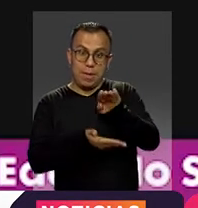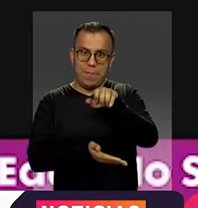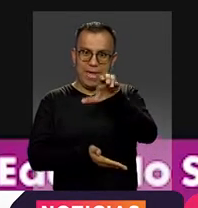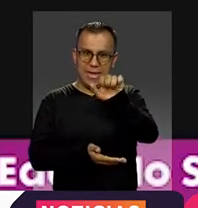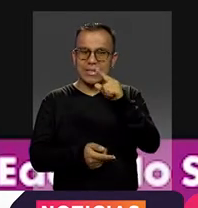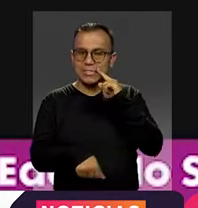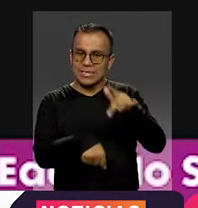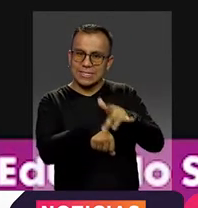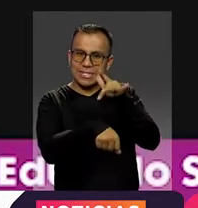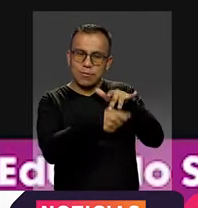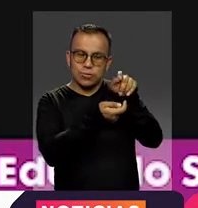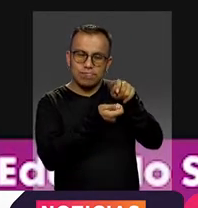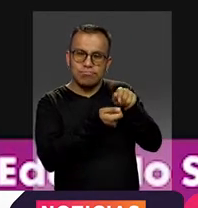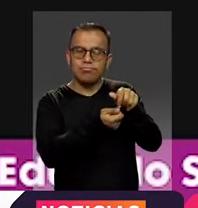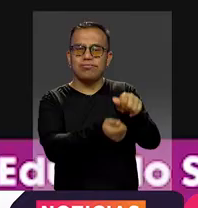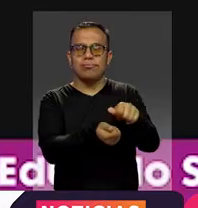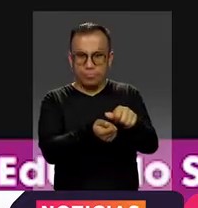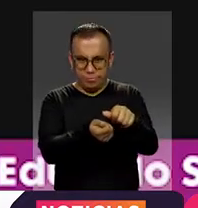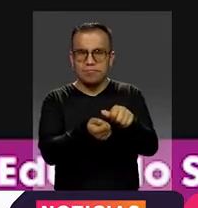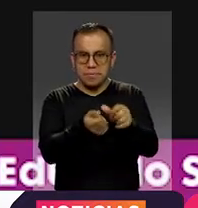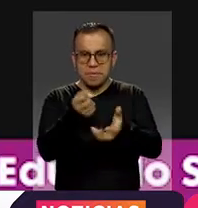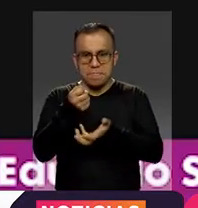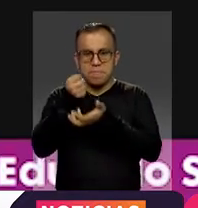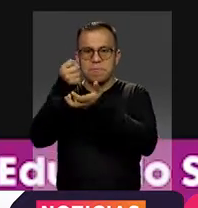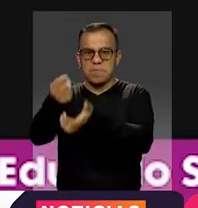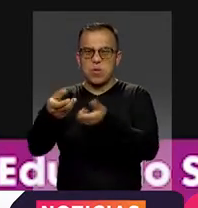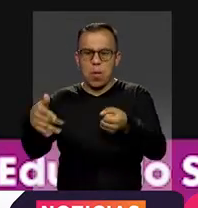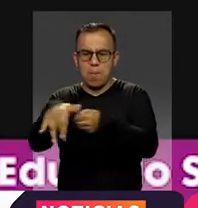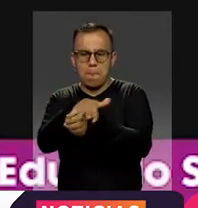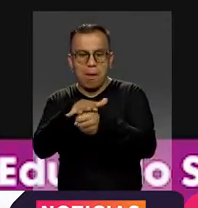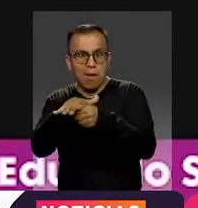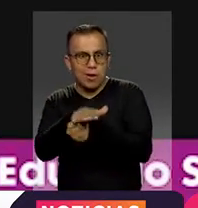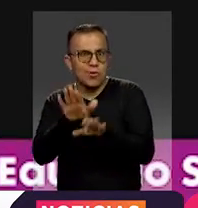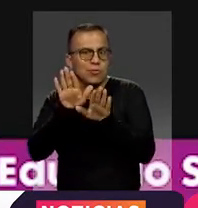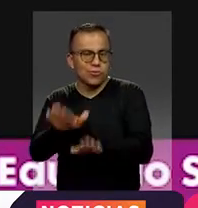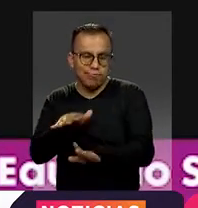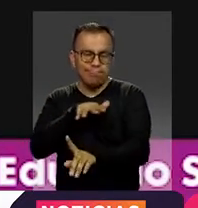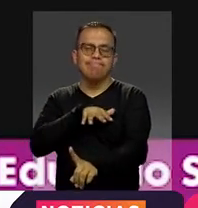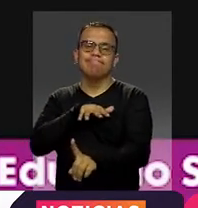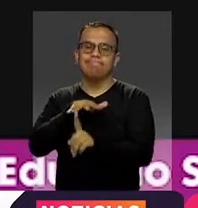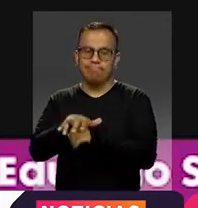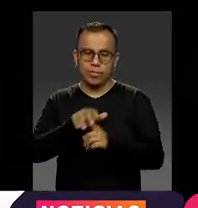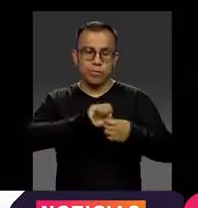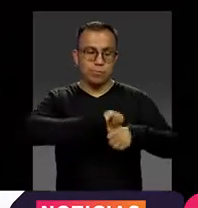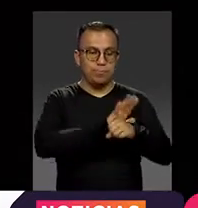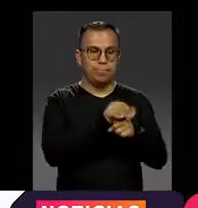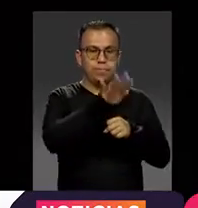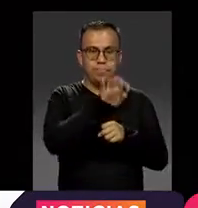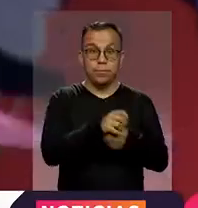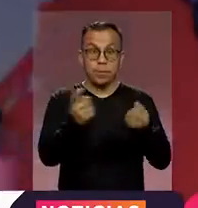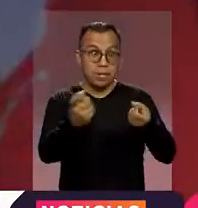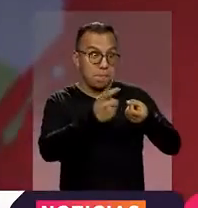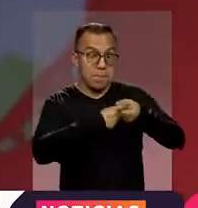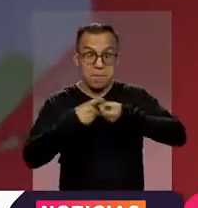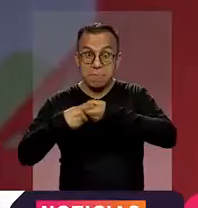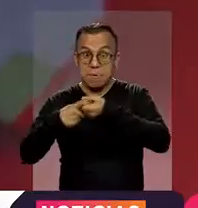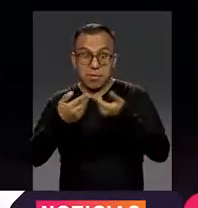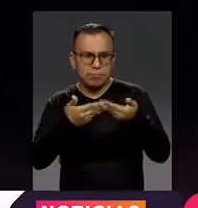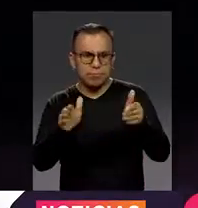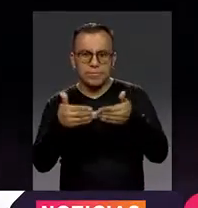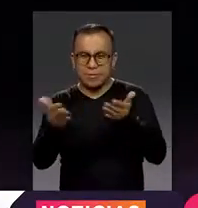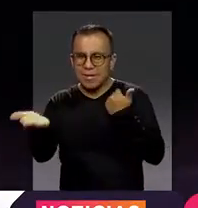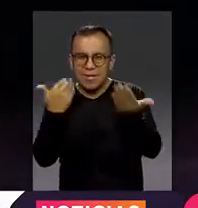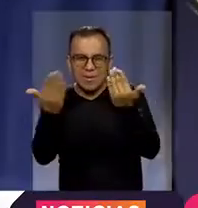de estímulos a todos esos artistas barriales que se han visto afectados en la pandemia. Las convocatorias, en su